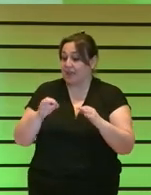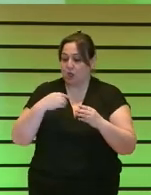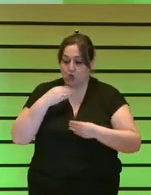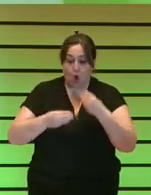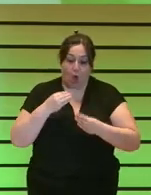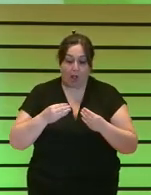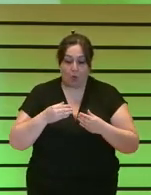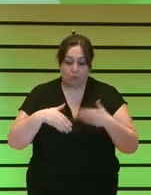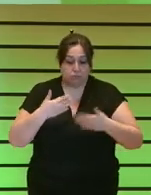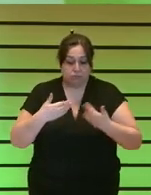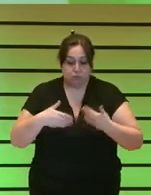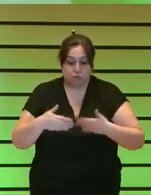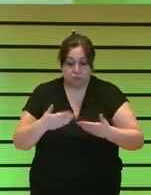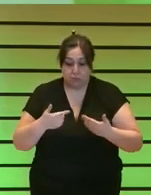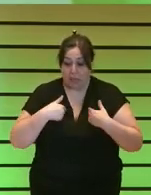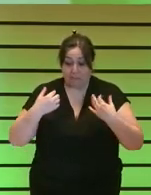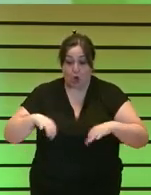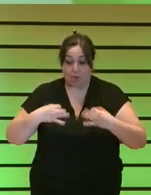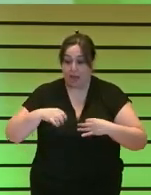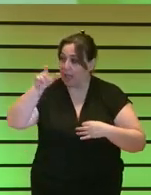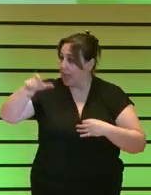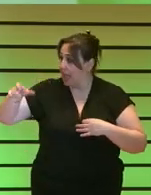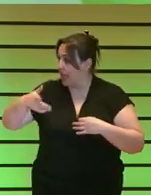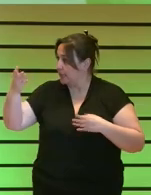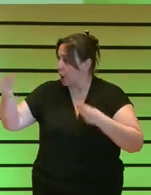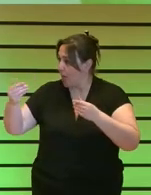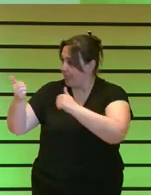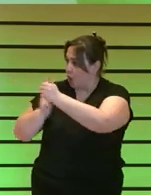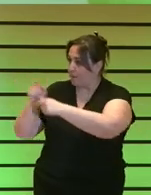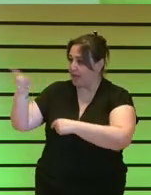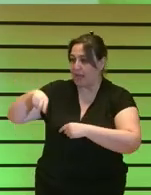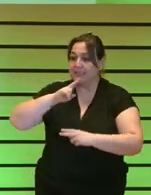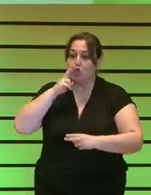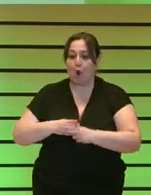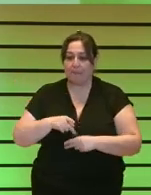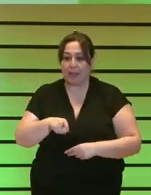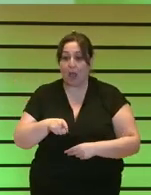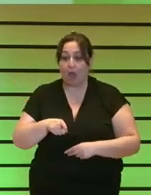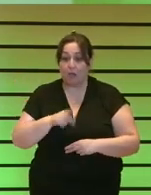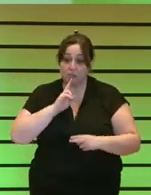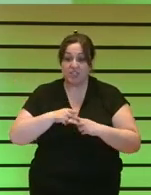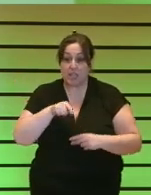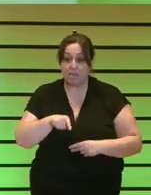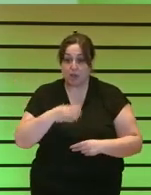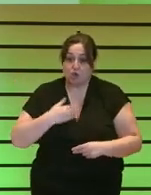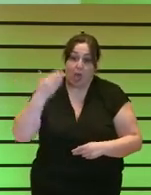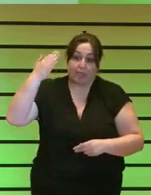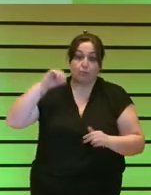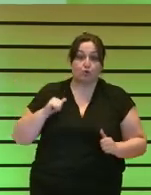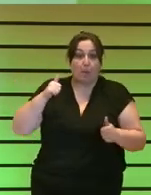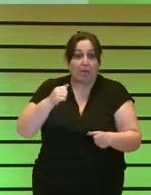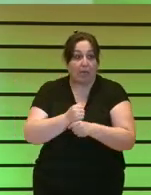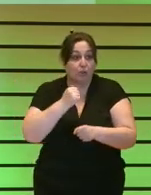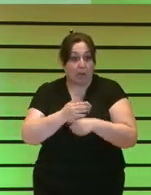repente cuando ese algo ya se vuelve más normal y lo hace más gente se le da un nombre no dice Ah es que será la economía verde pues si yo llevo tiempo con